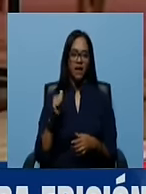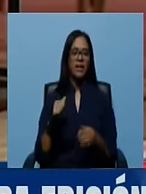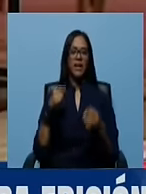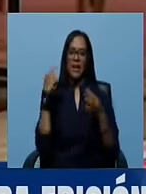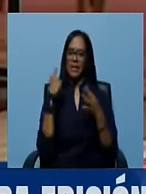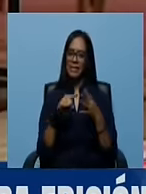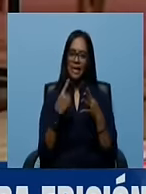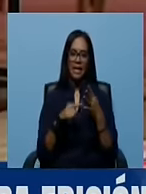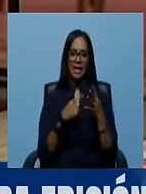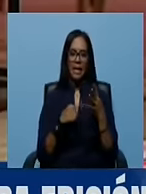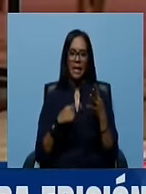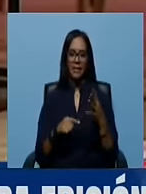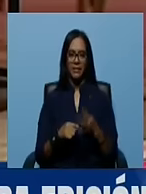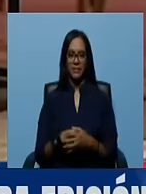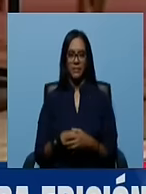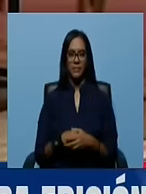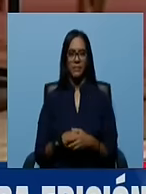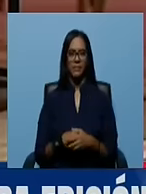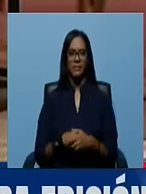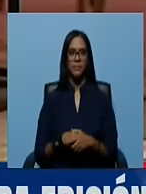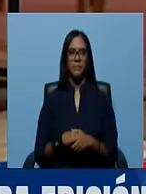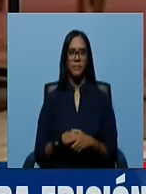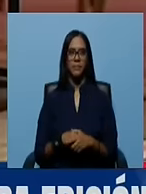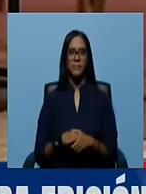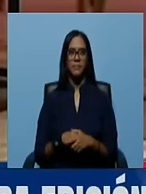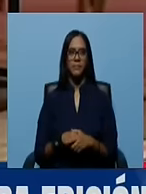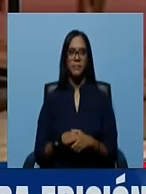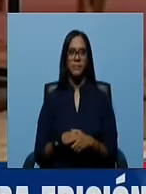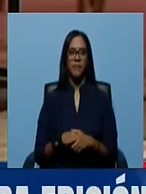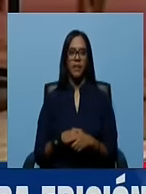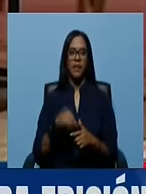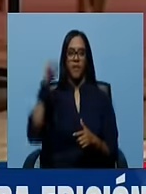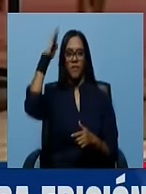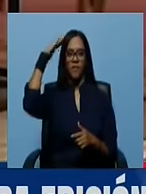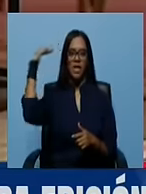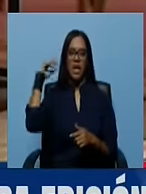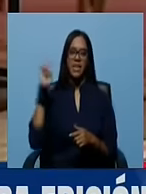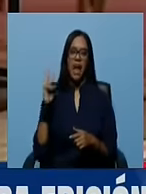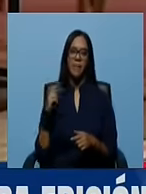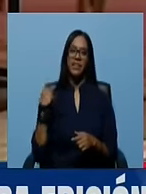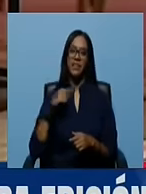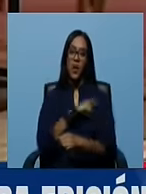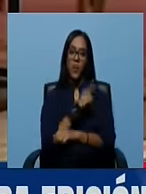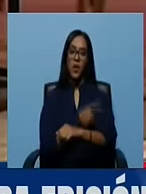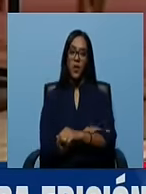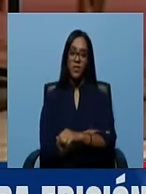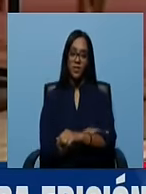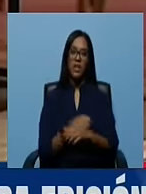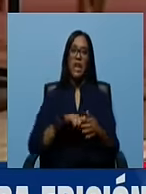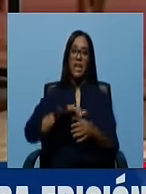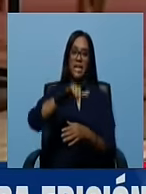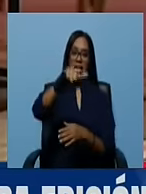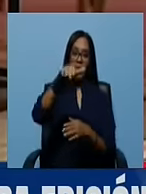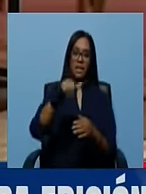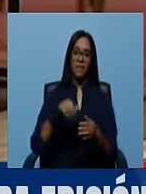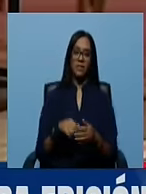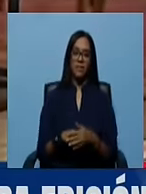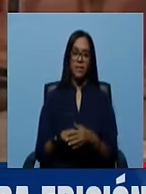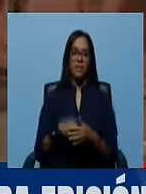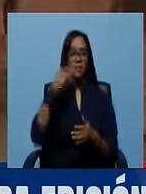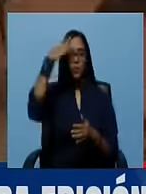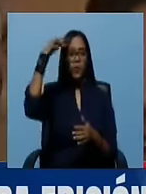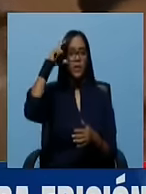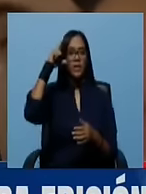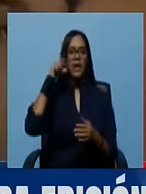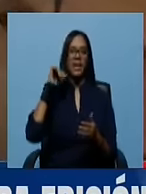etcétera, etcétera, etcétera. Vietnam, que tiene una poderosa línea aérea también. Sueño el día en que